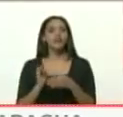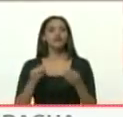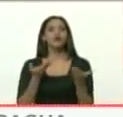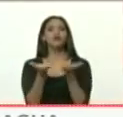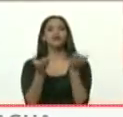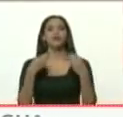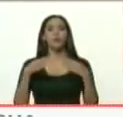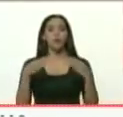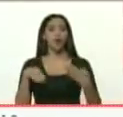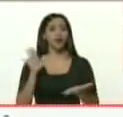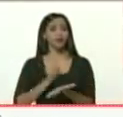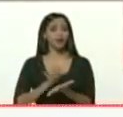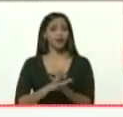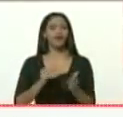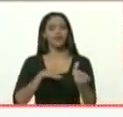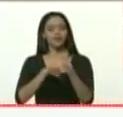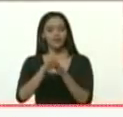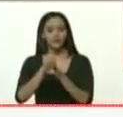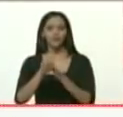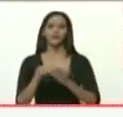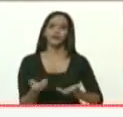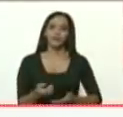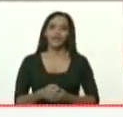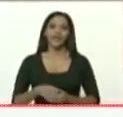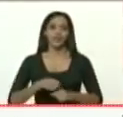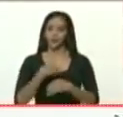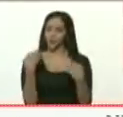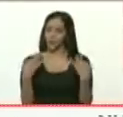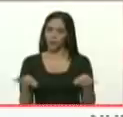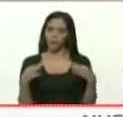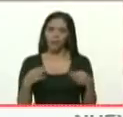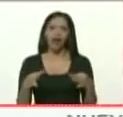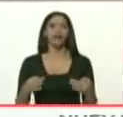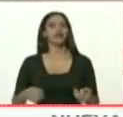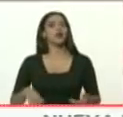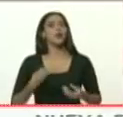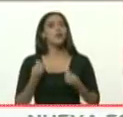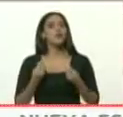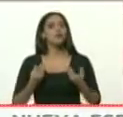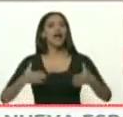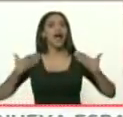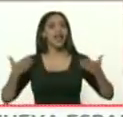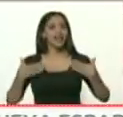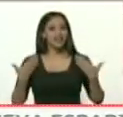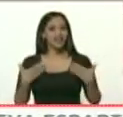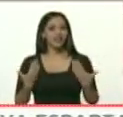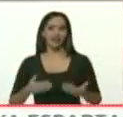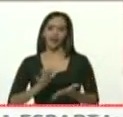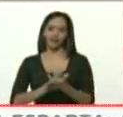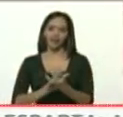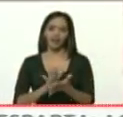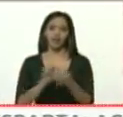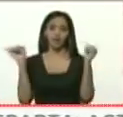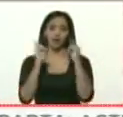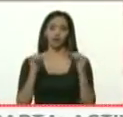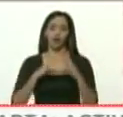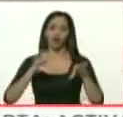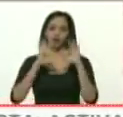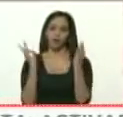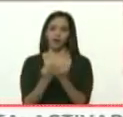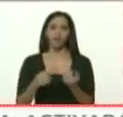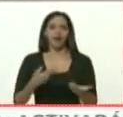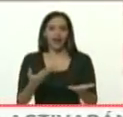la tranquilidad y el desarrollo habitual y cotidiano con alegría y de la tranquilidad, pues felicidad de toda la familia. Para